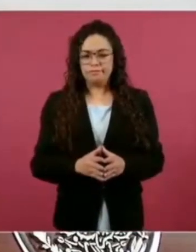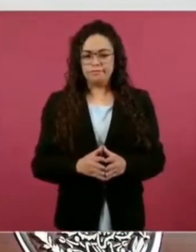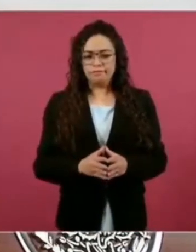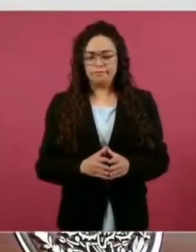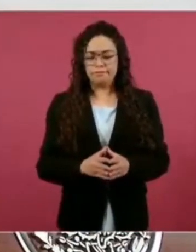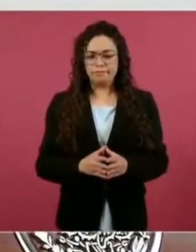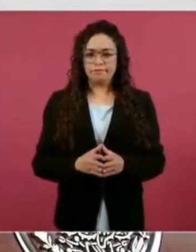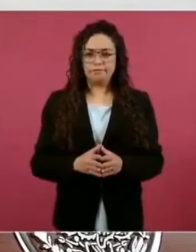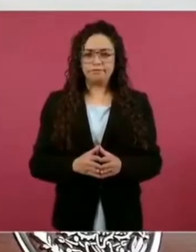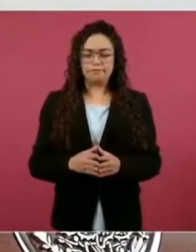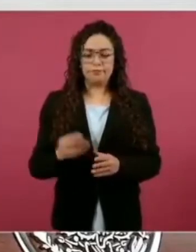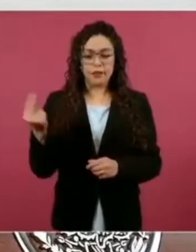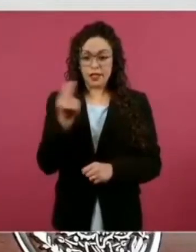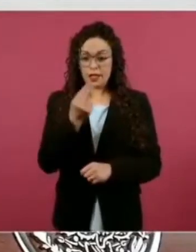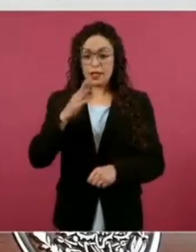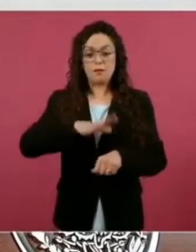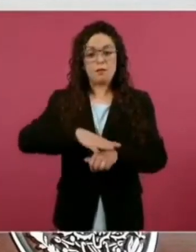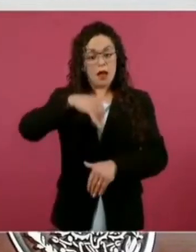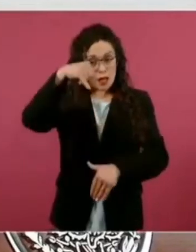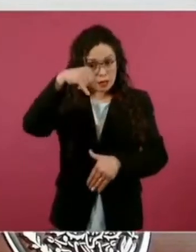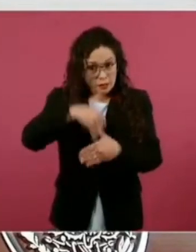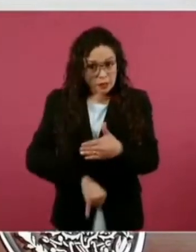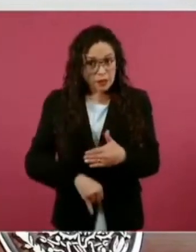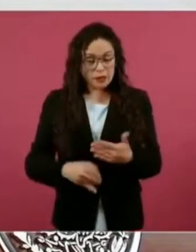profundicen más, porque es interesante.